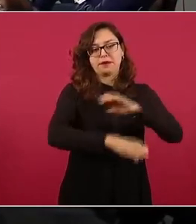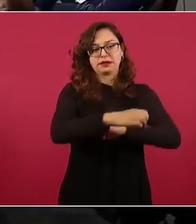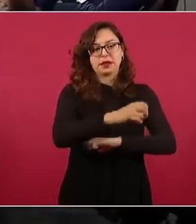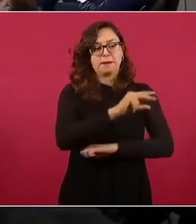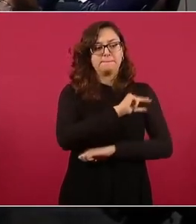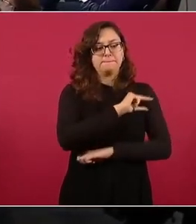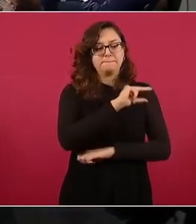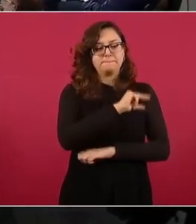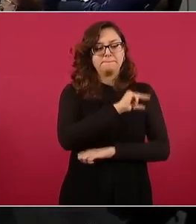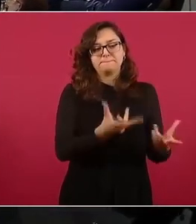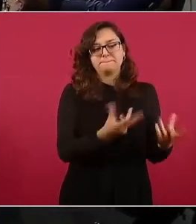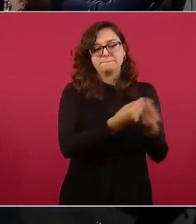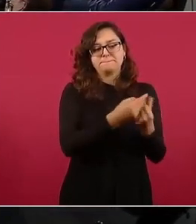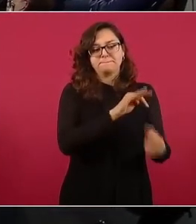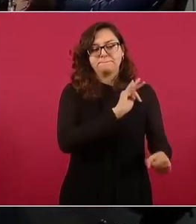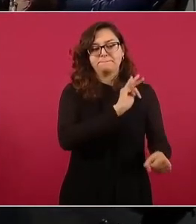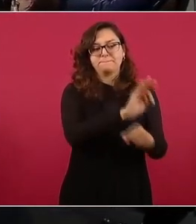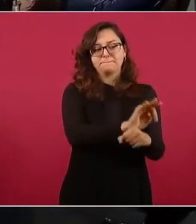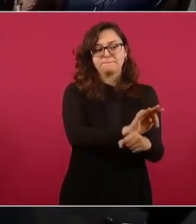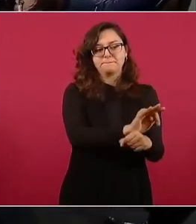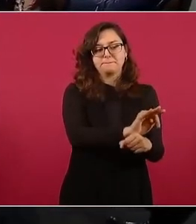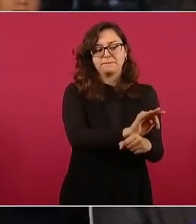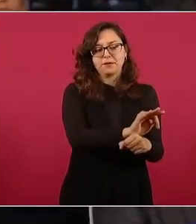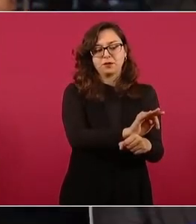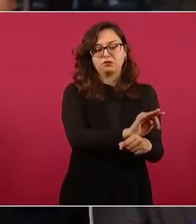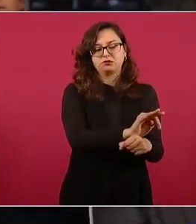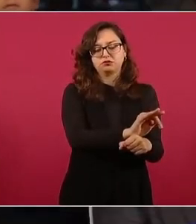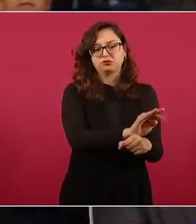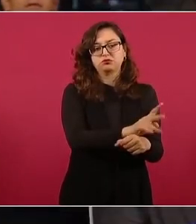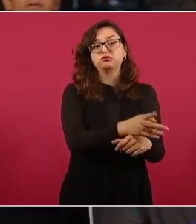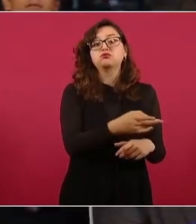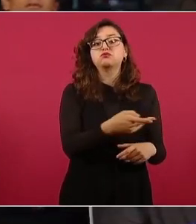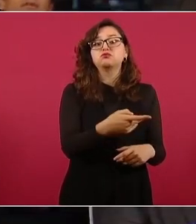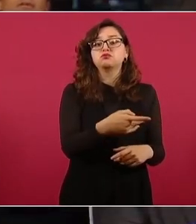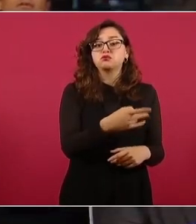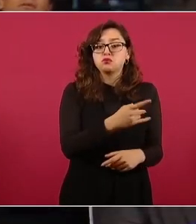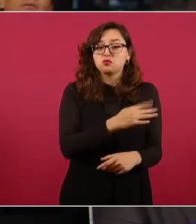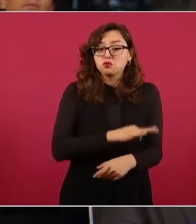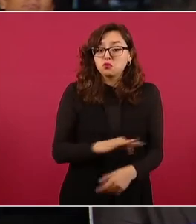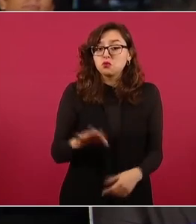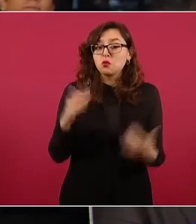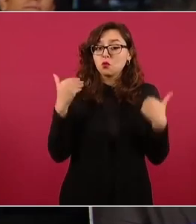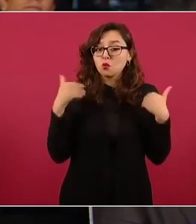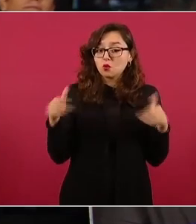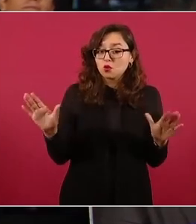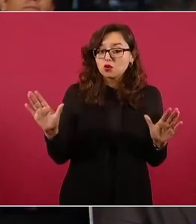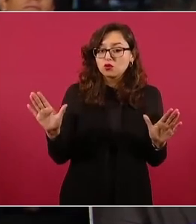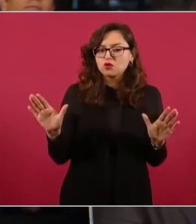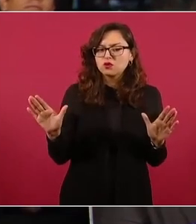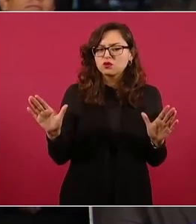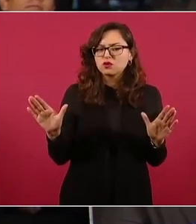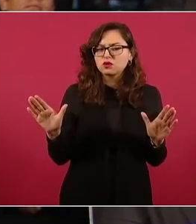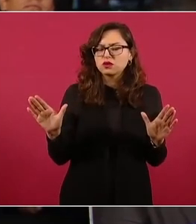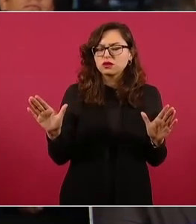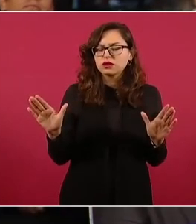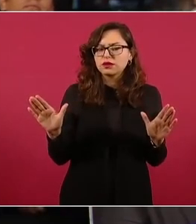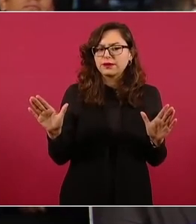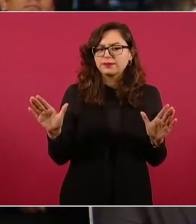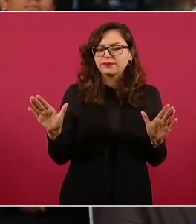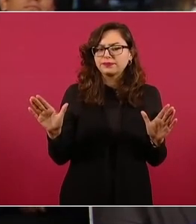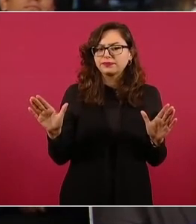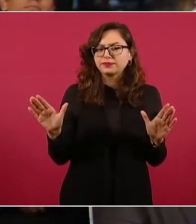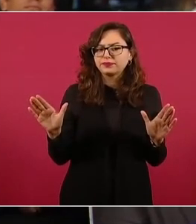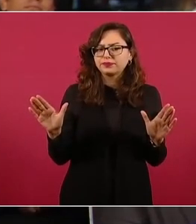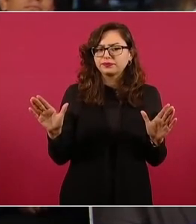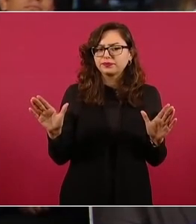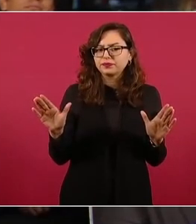no solo ser reaseguradora de Pemex, sino de los reaseguradora también